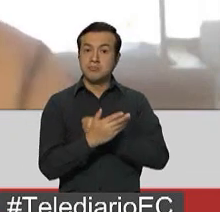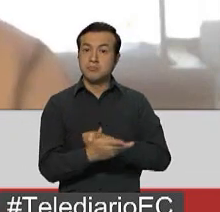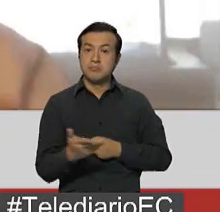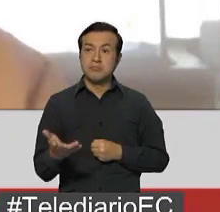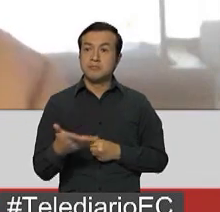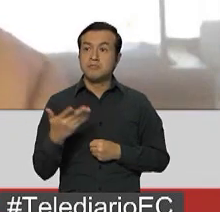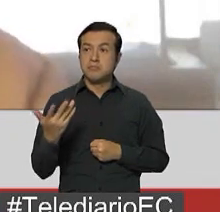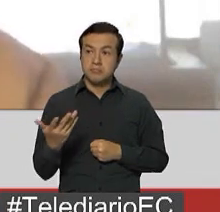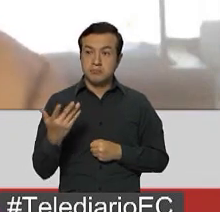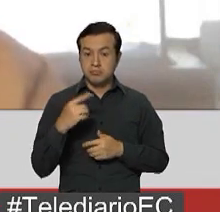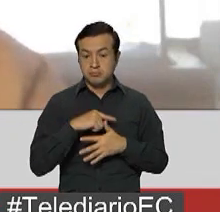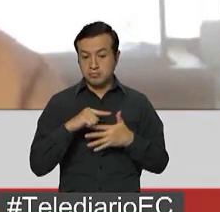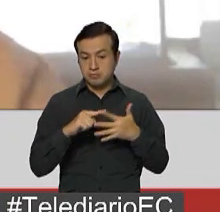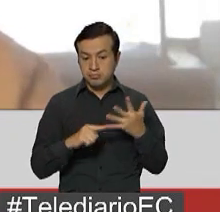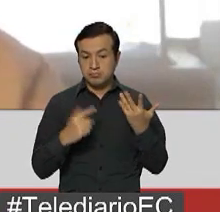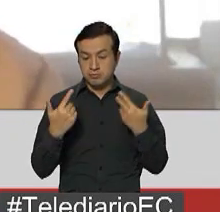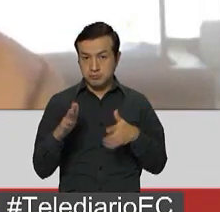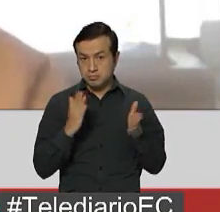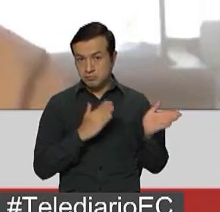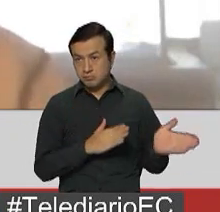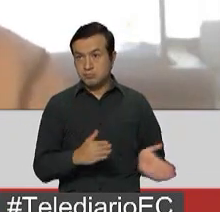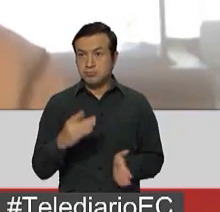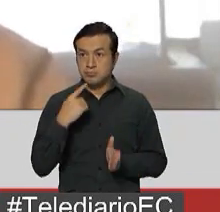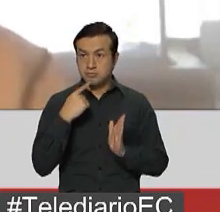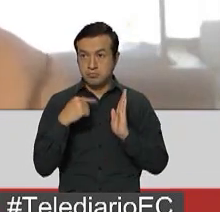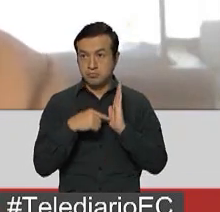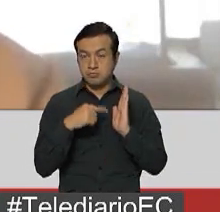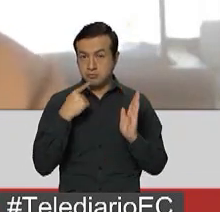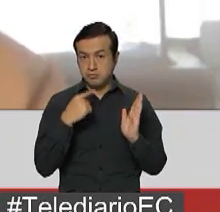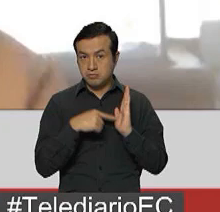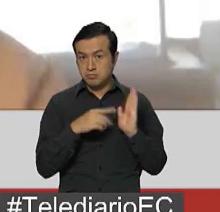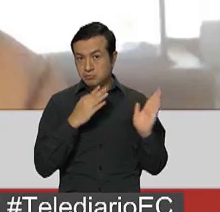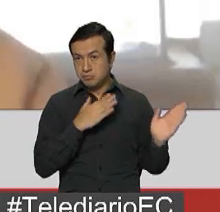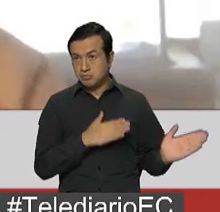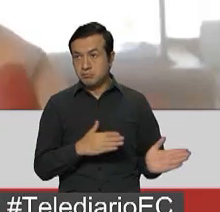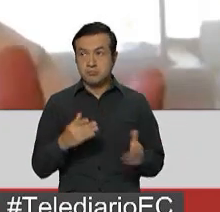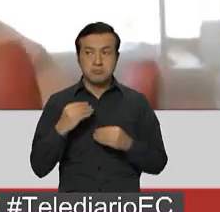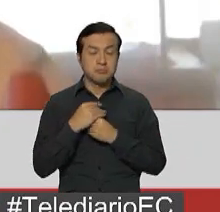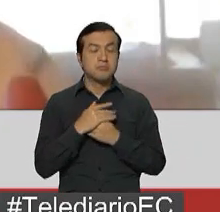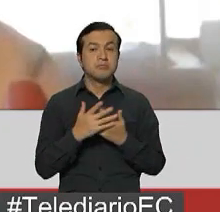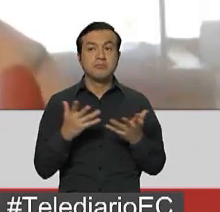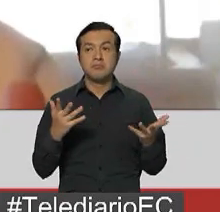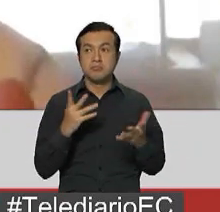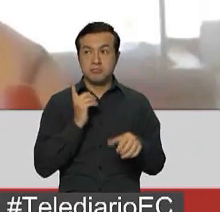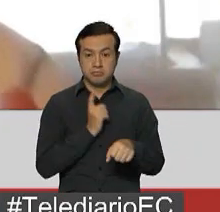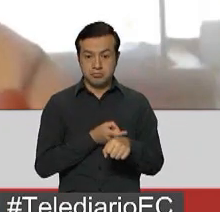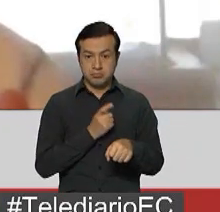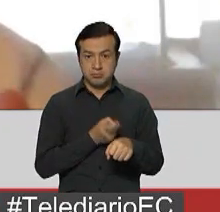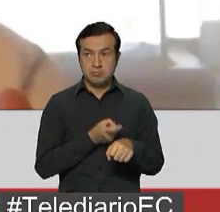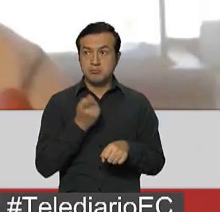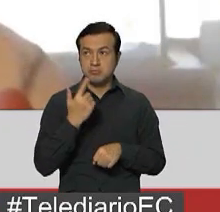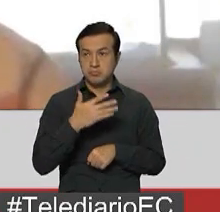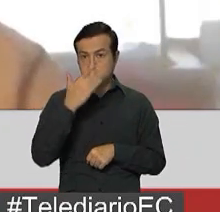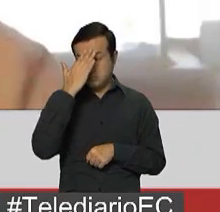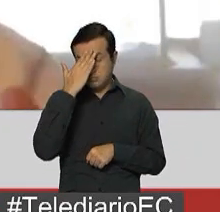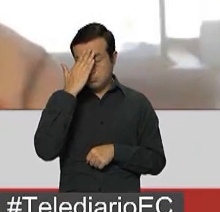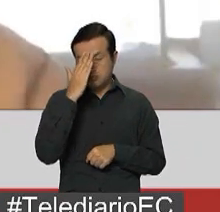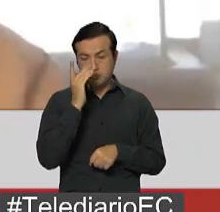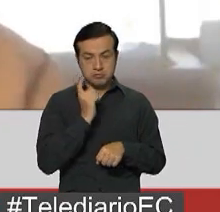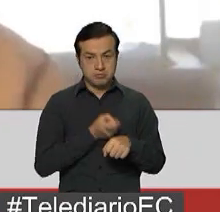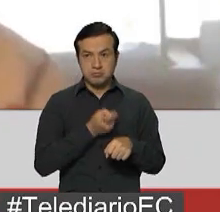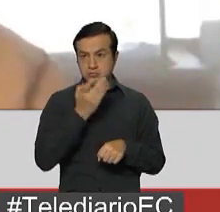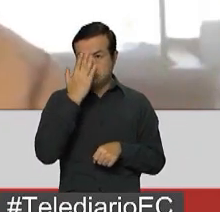cosas que se han ido haciendo por ejemplo le voy a ir contando cosas pre motivaciones junto al medio por favor y